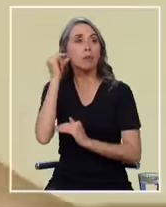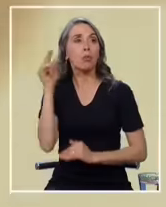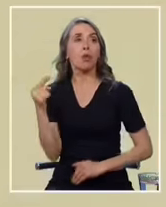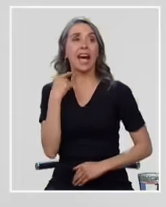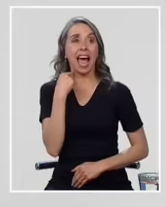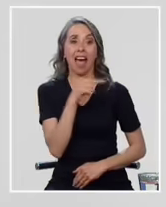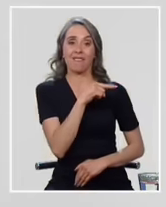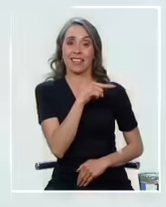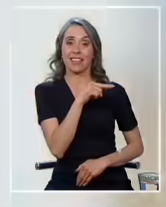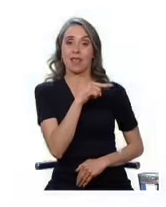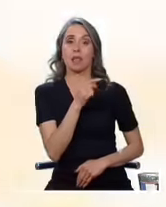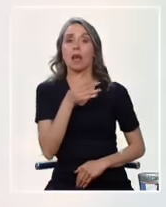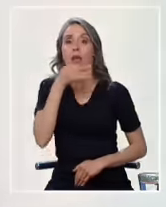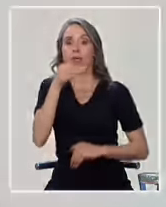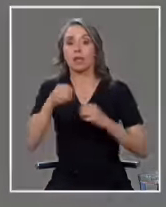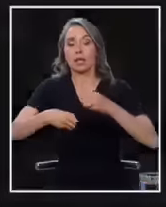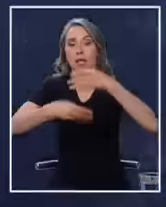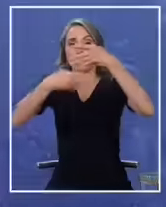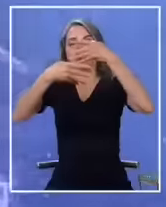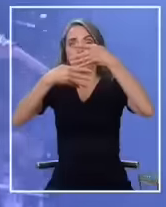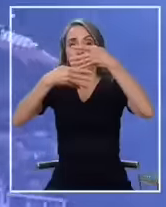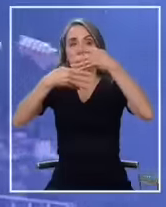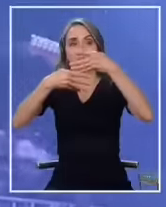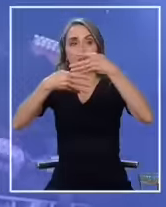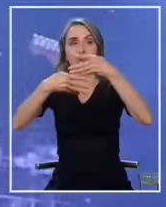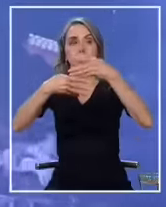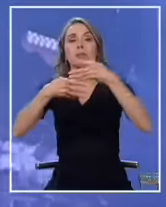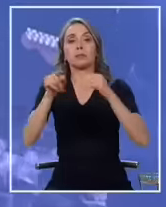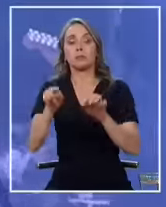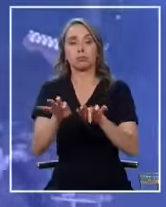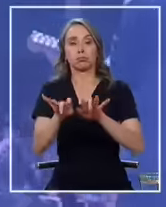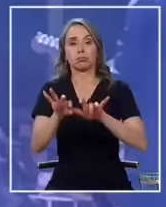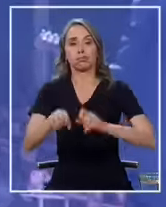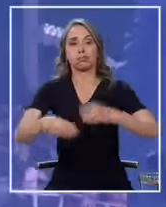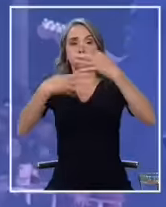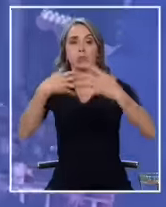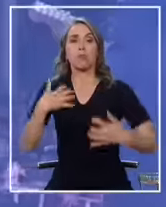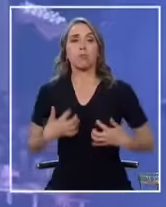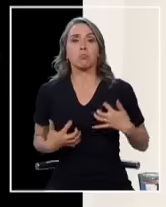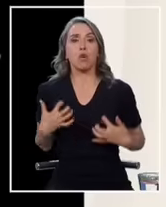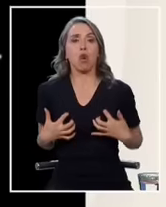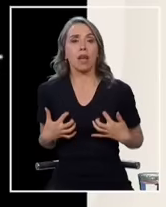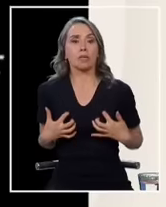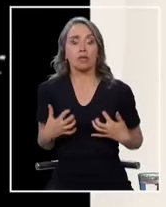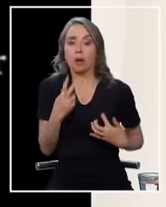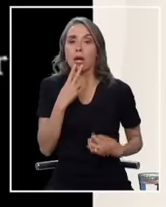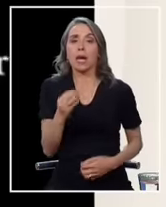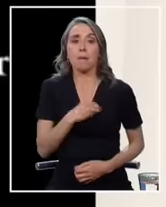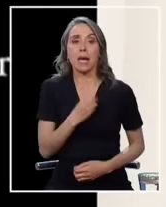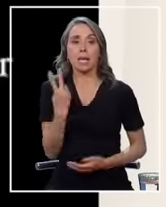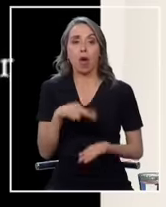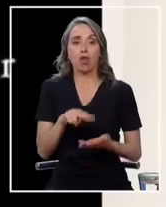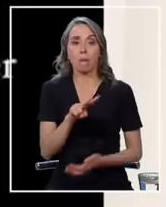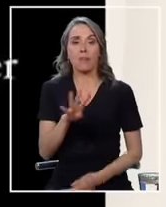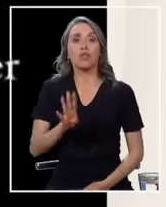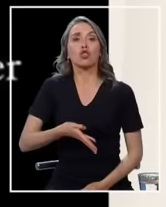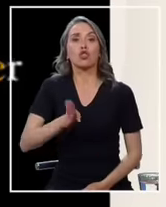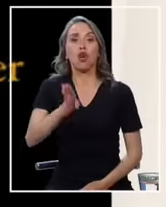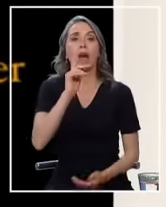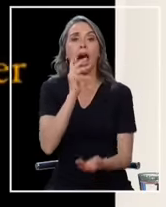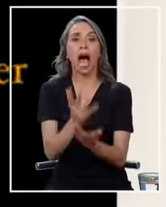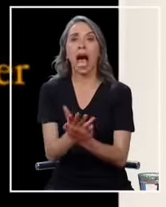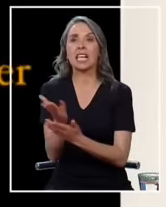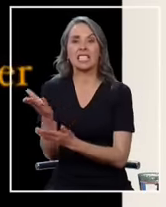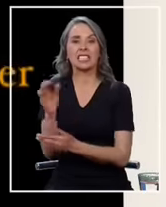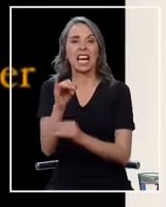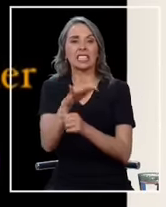afectada se refirió a lo ocurrido. Un categórico posteo dio cuenta del incómodo episodio. Qué pena que en 2024 todavía existan